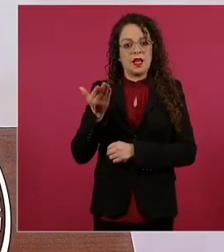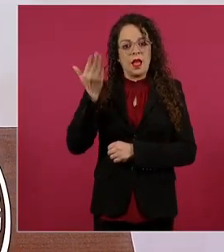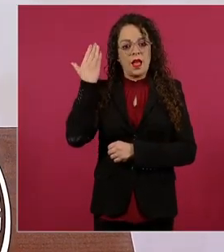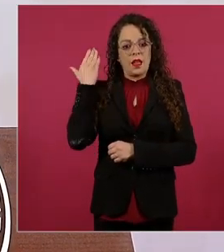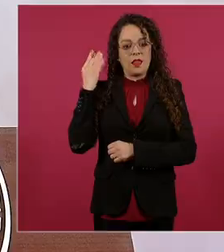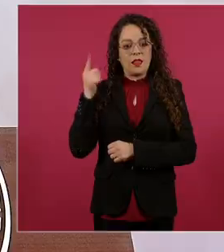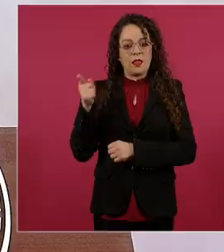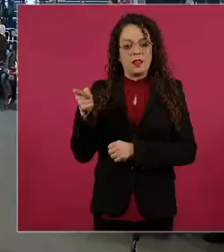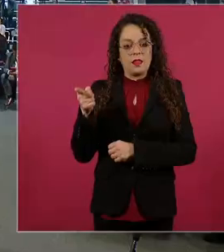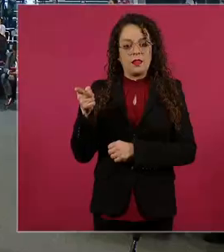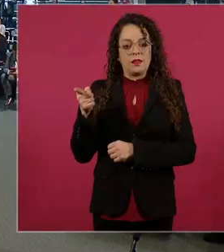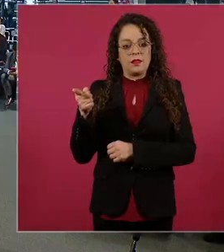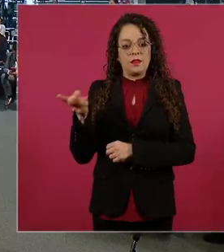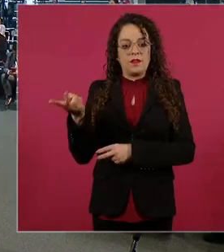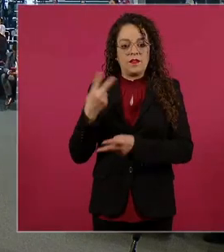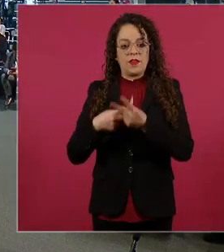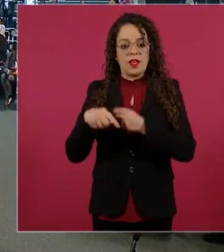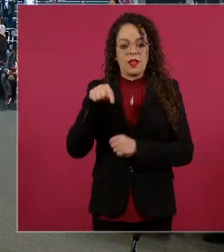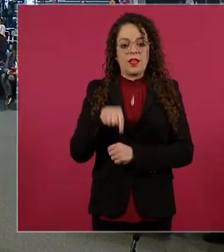presidenta electa